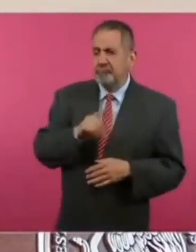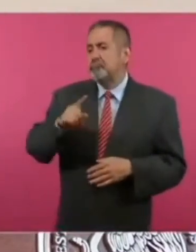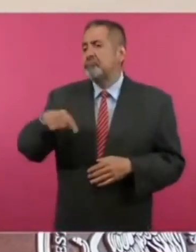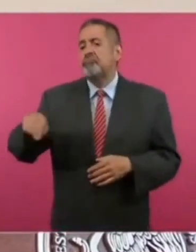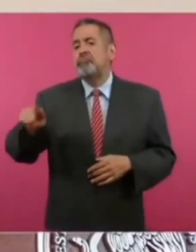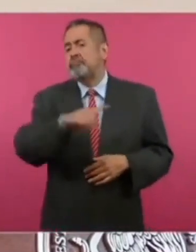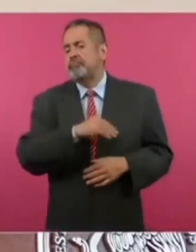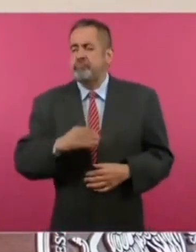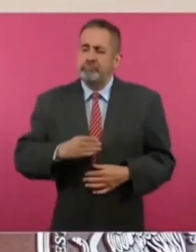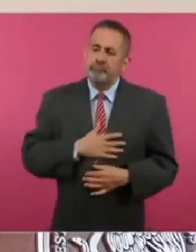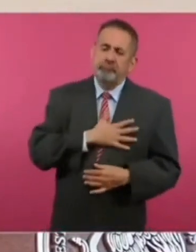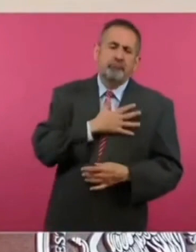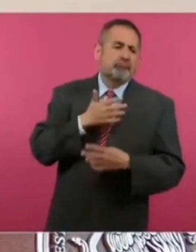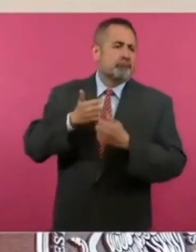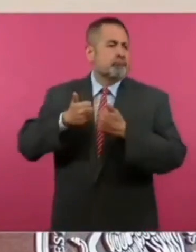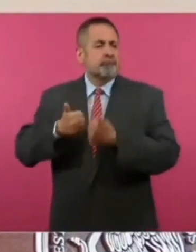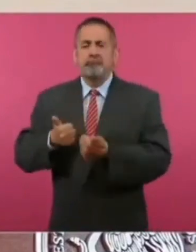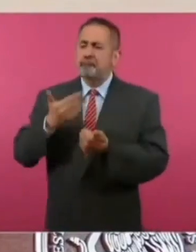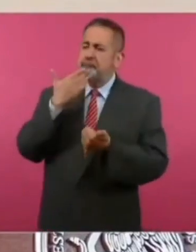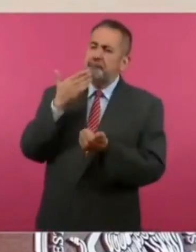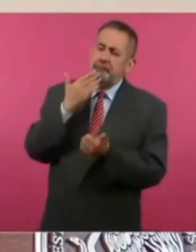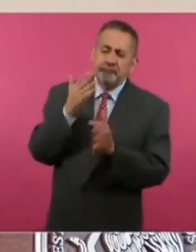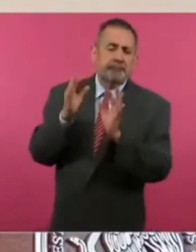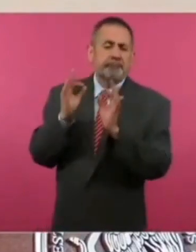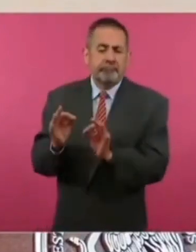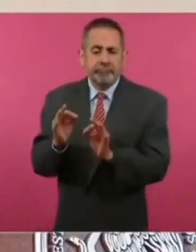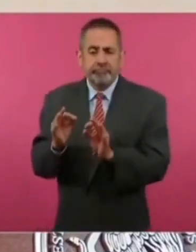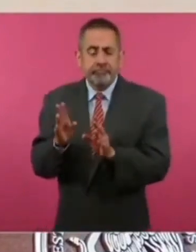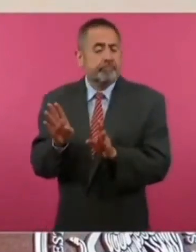pueblo si